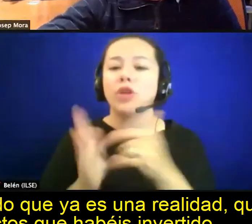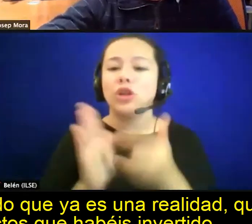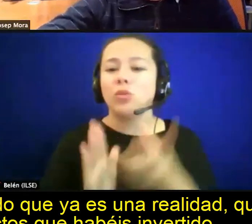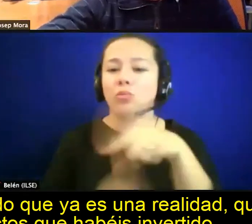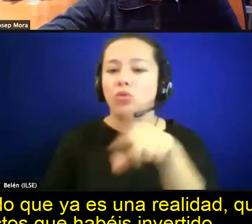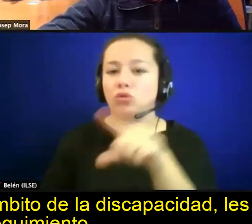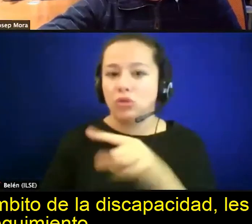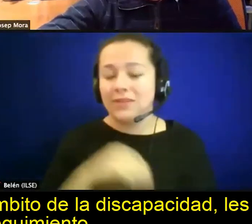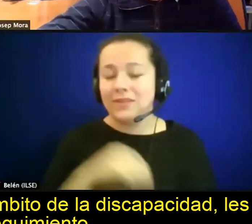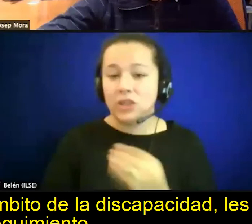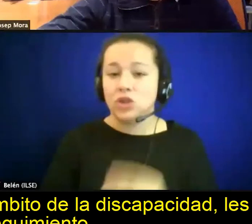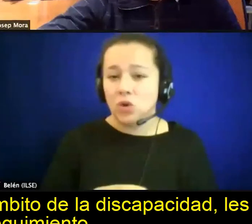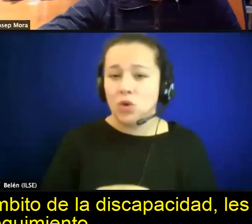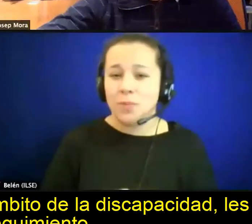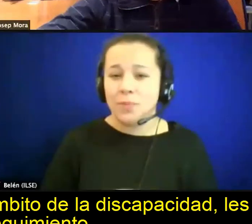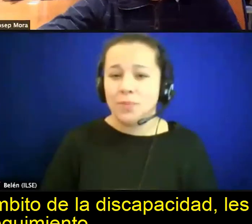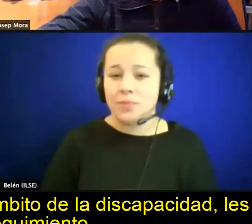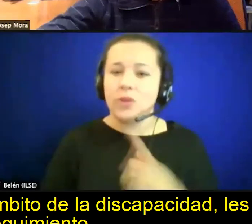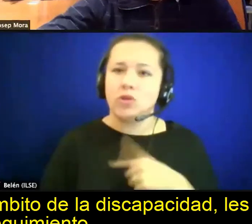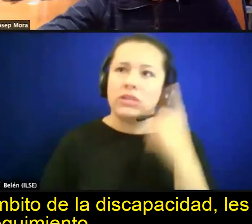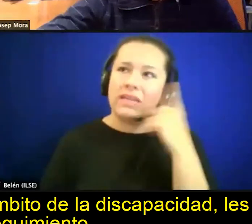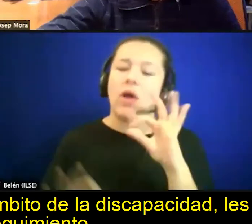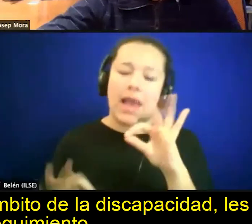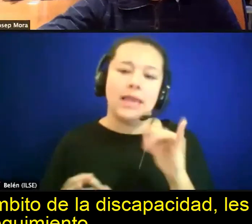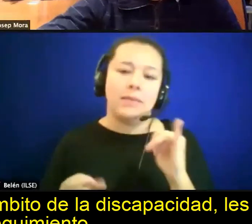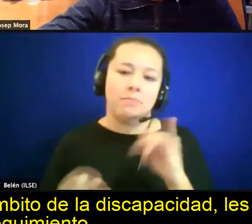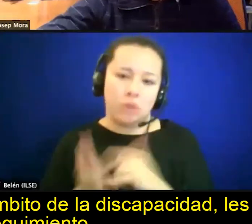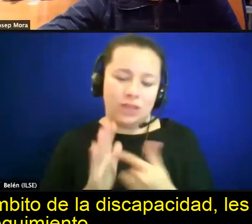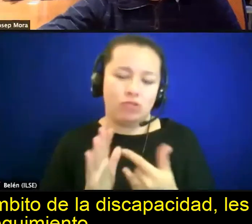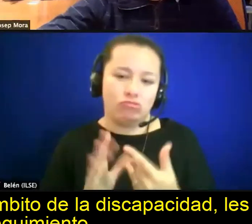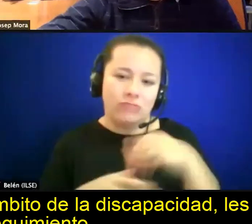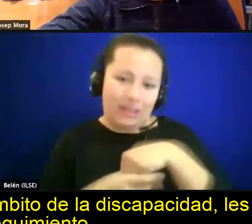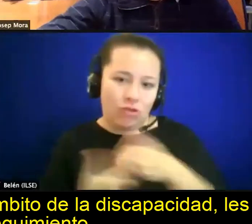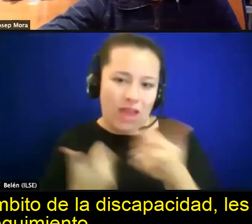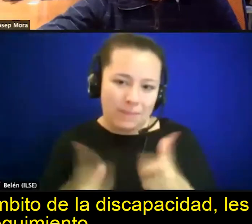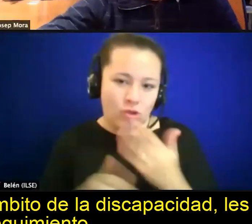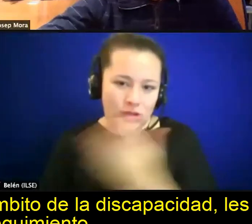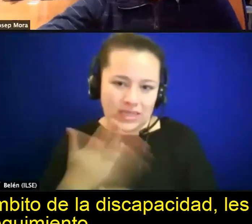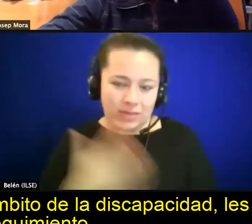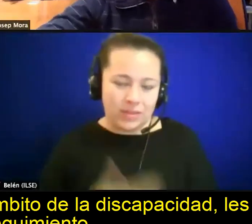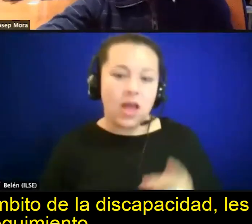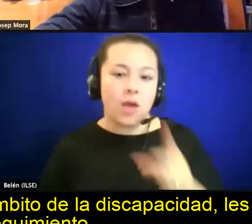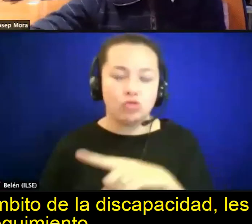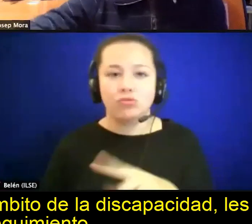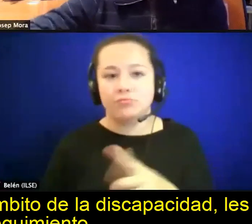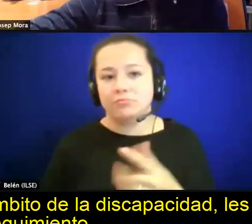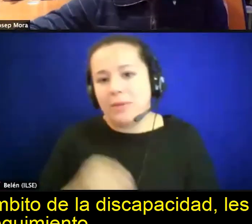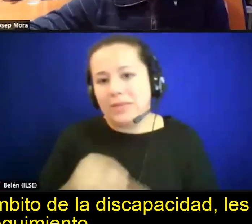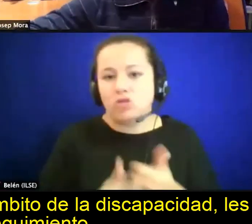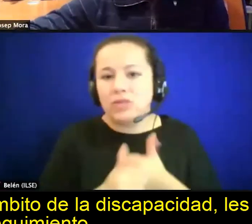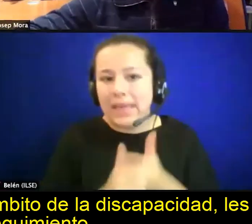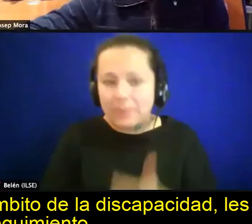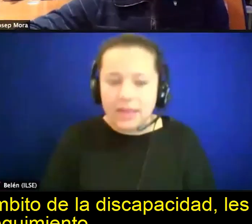Good, ¿no? Es decir, sabemos que hay proyectos dentro del ámbito de la discapacidad, les habréis hecho, lógicamente, un seguimiento.